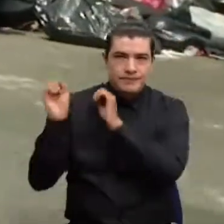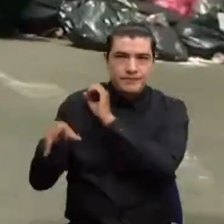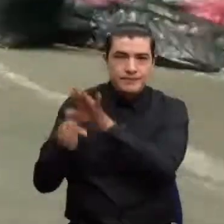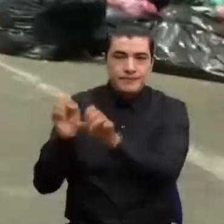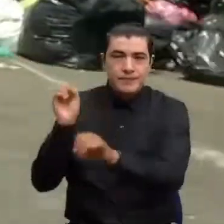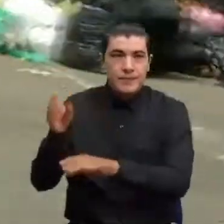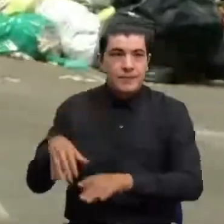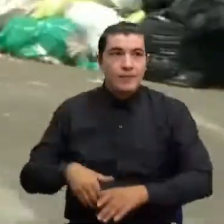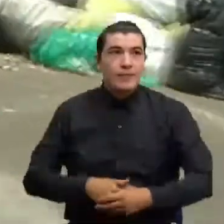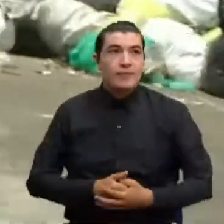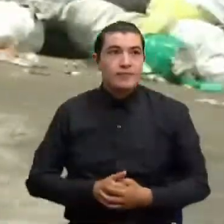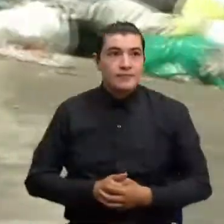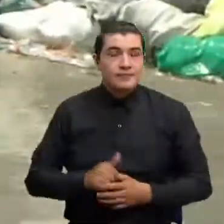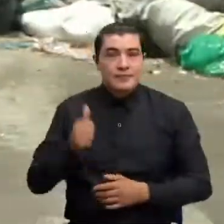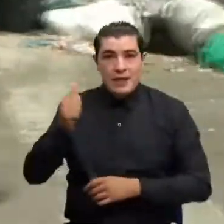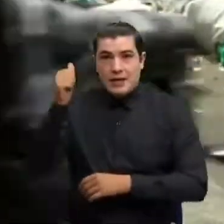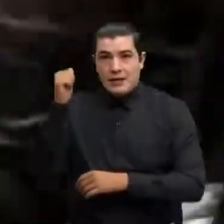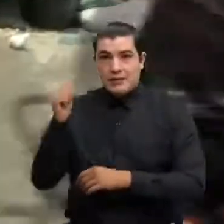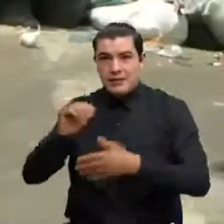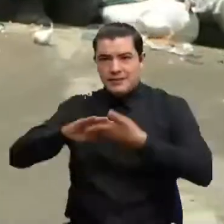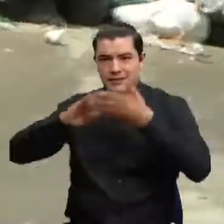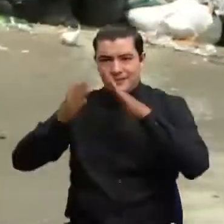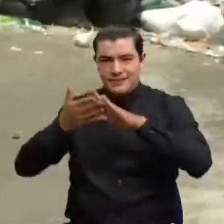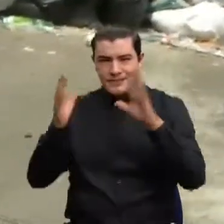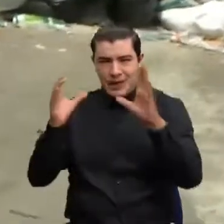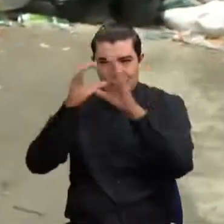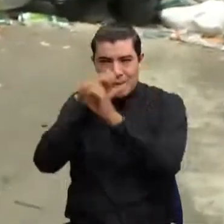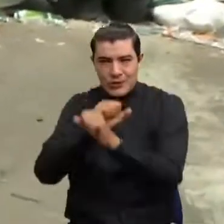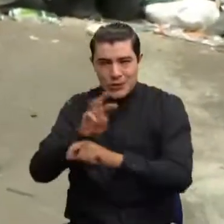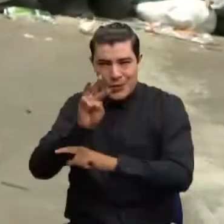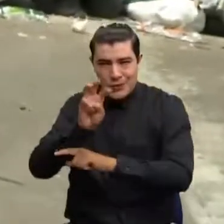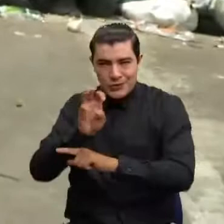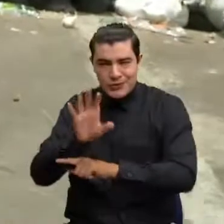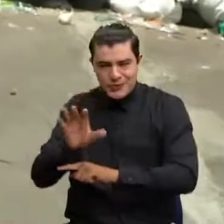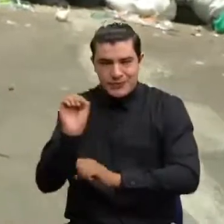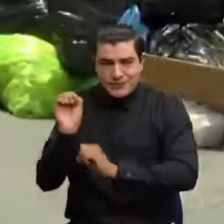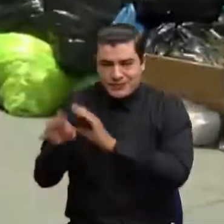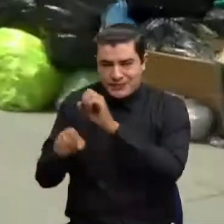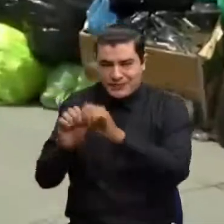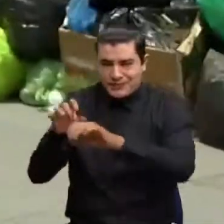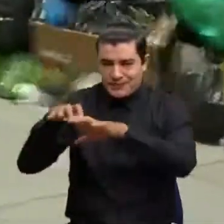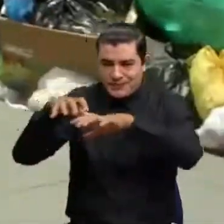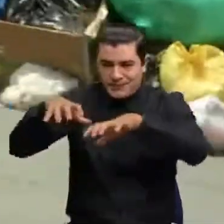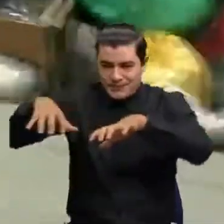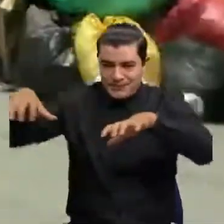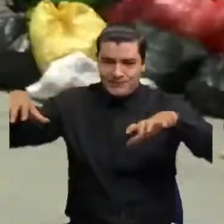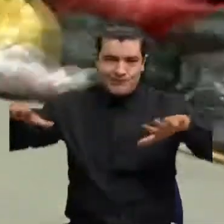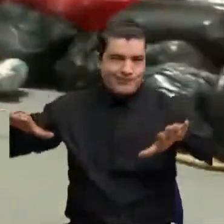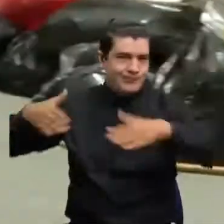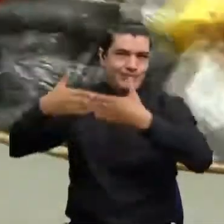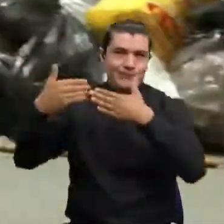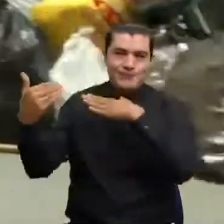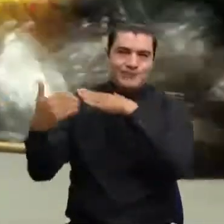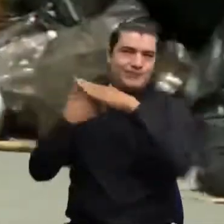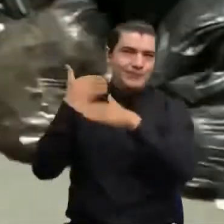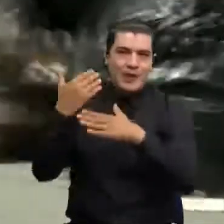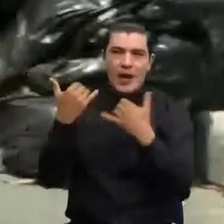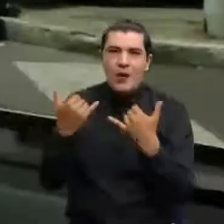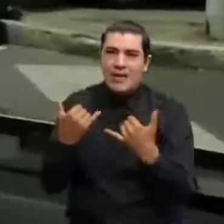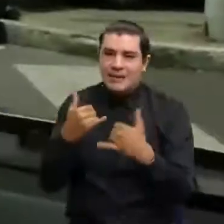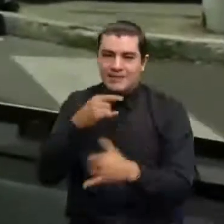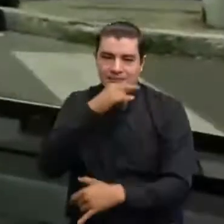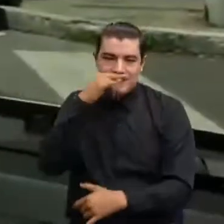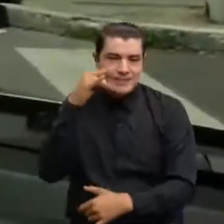rumbo en la vía principal entre movilla bell y santa anna la comunidad dice que ya no aguanta los olores por eso me encuentro con un